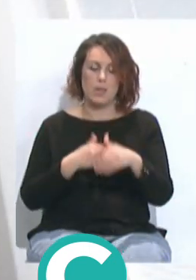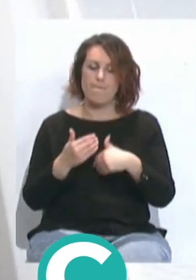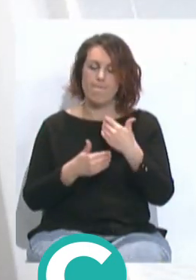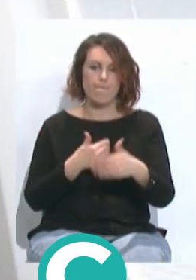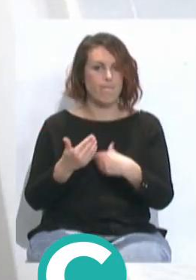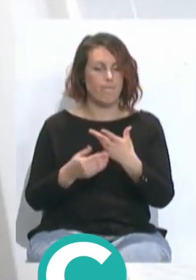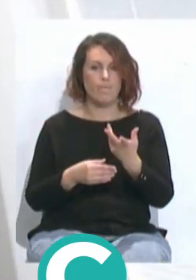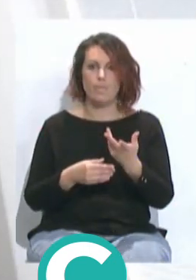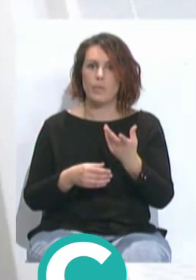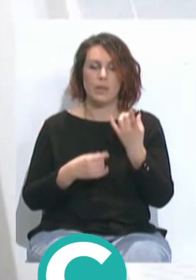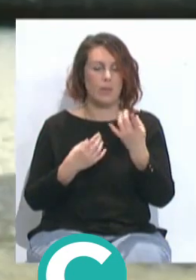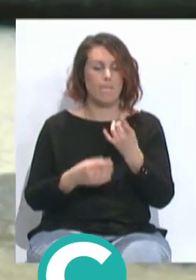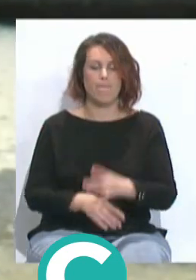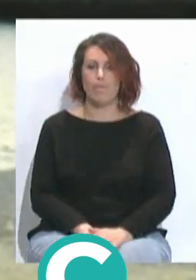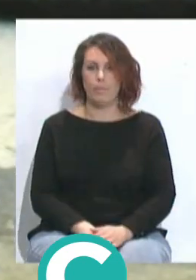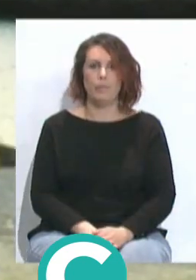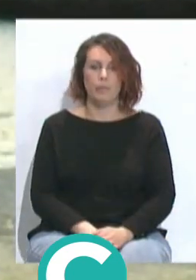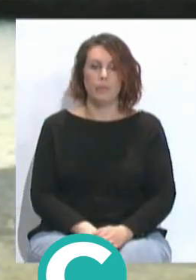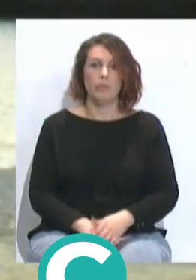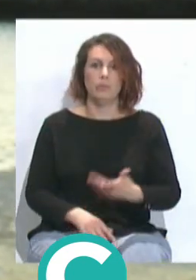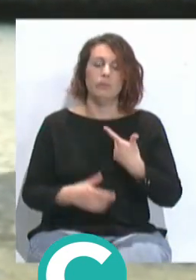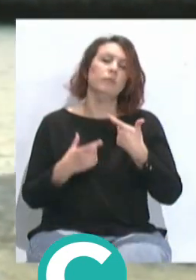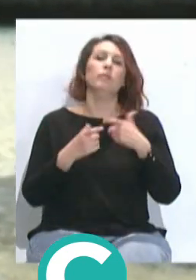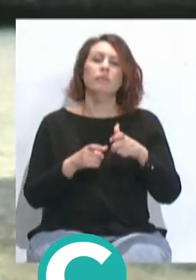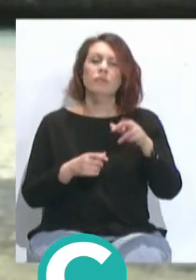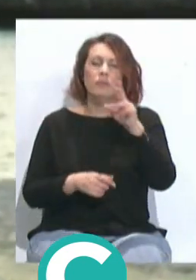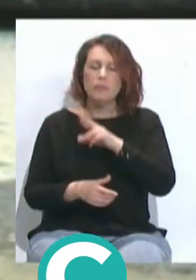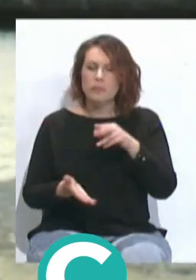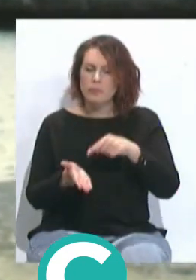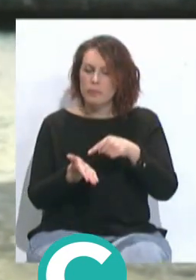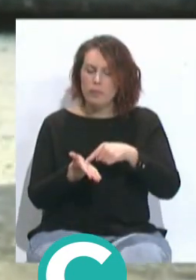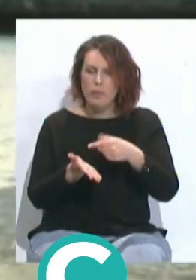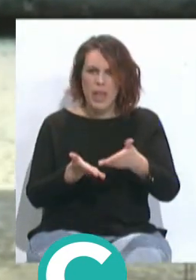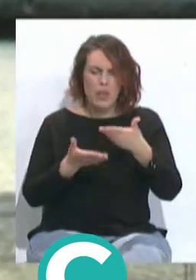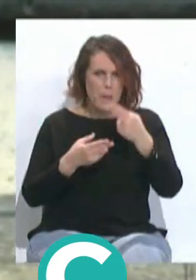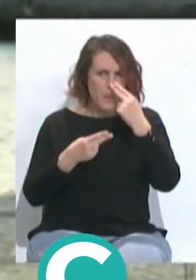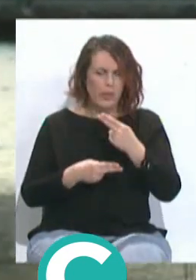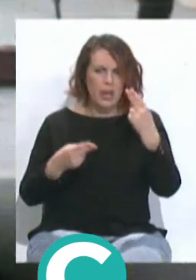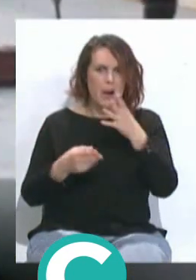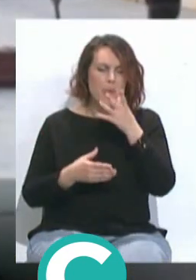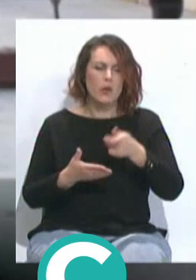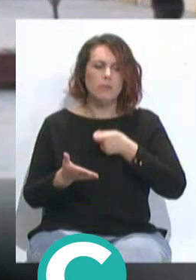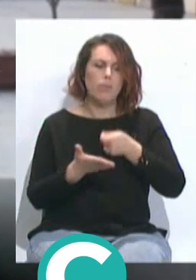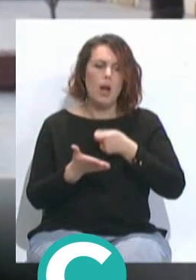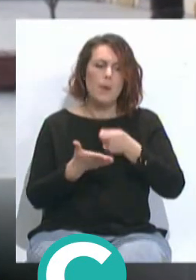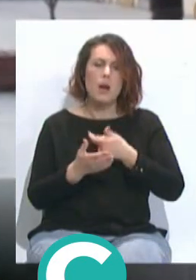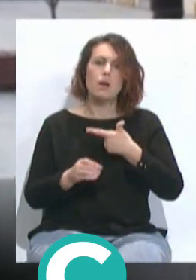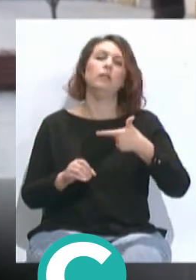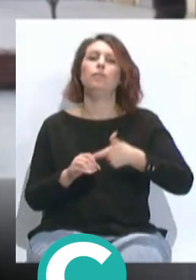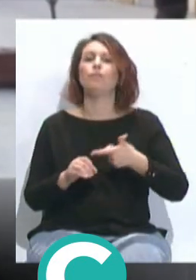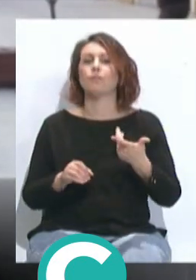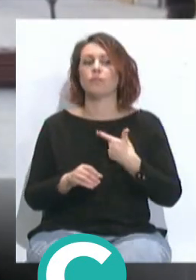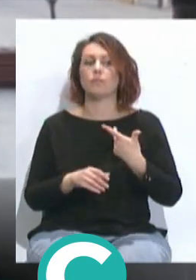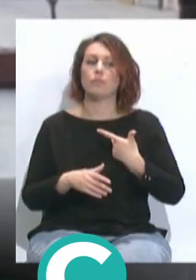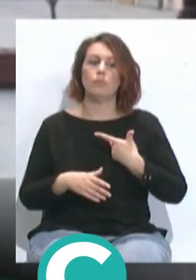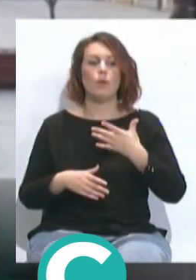este tipo de actividad entre tanto desde el sector se insiste en reclamar ayudas públicas ante el sobrecoste del combustible que permitan